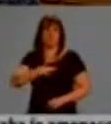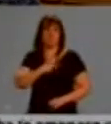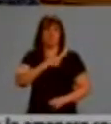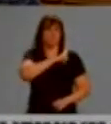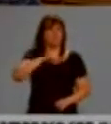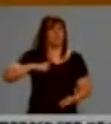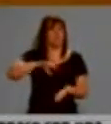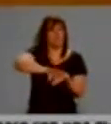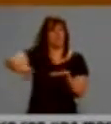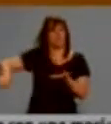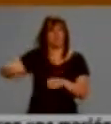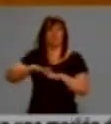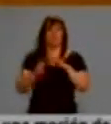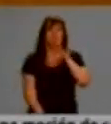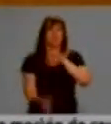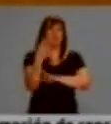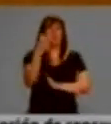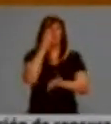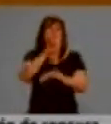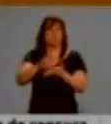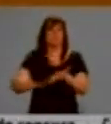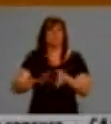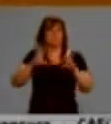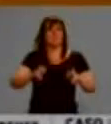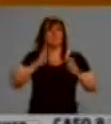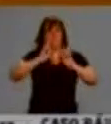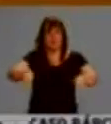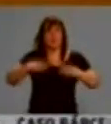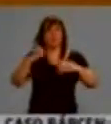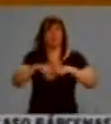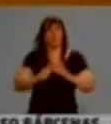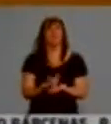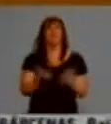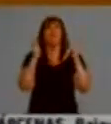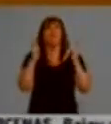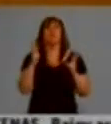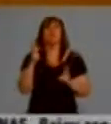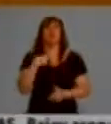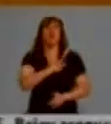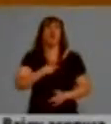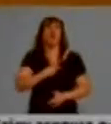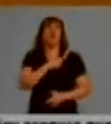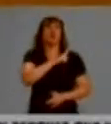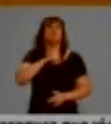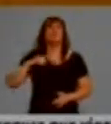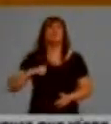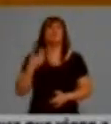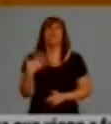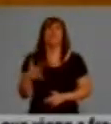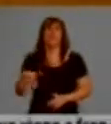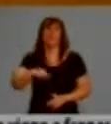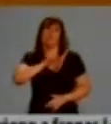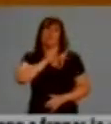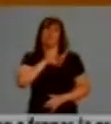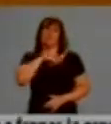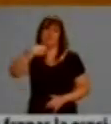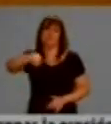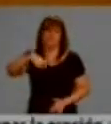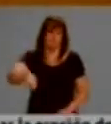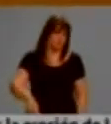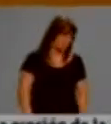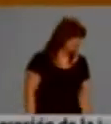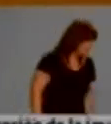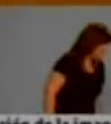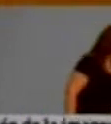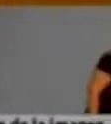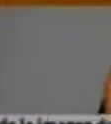para que elabore un informe sobre regeneración democrática. ¿Dónde está esa comisión independiente, señor presidente? Se proponía